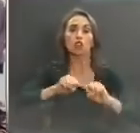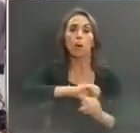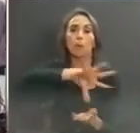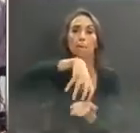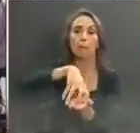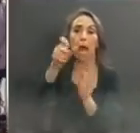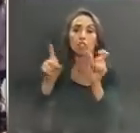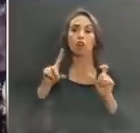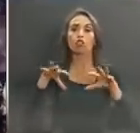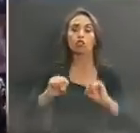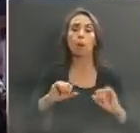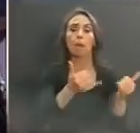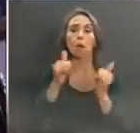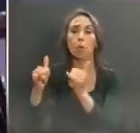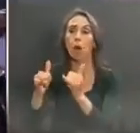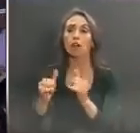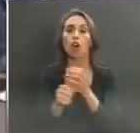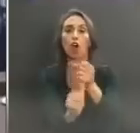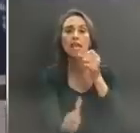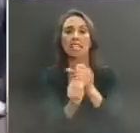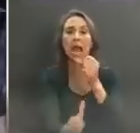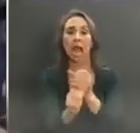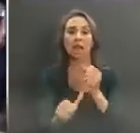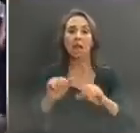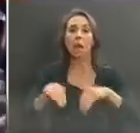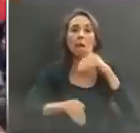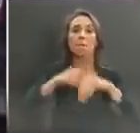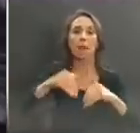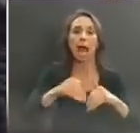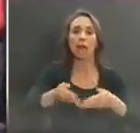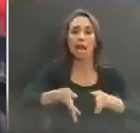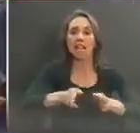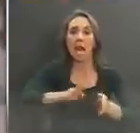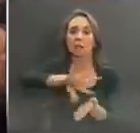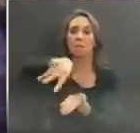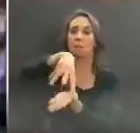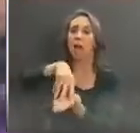nuestros juegos, defecan en las plazas, en las calles.